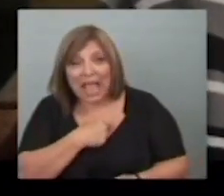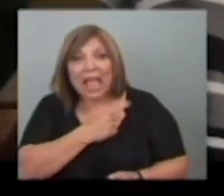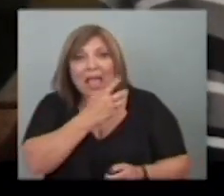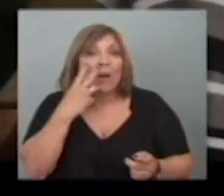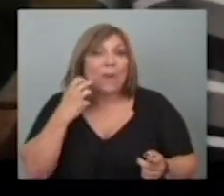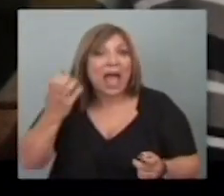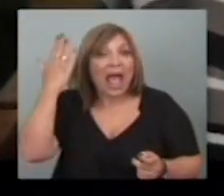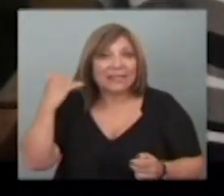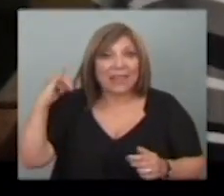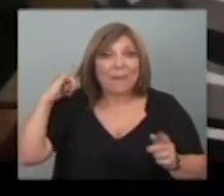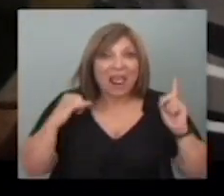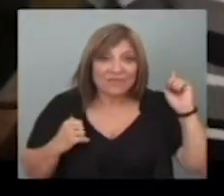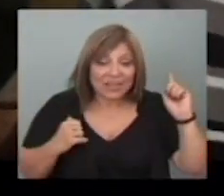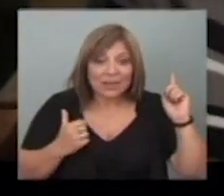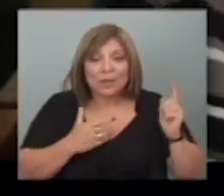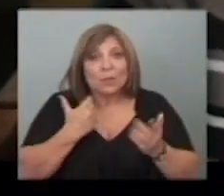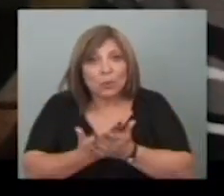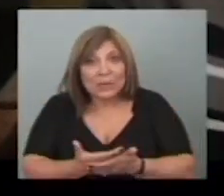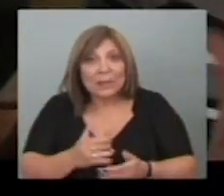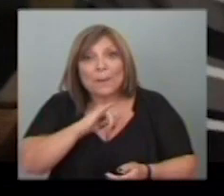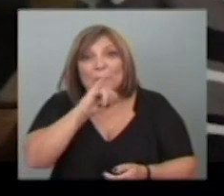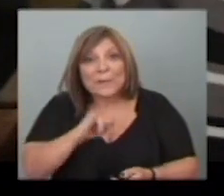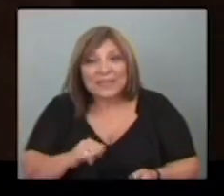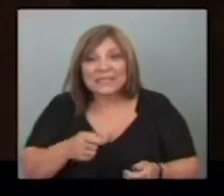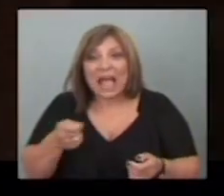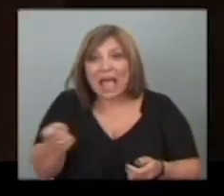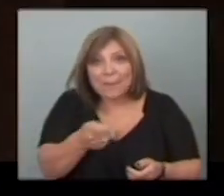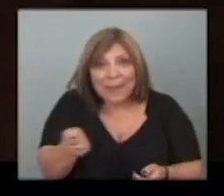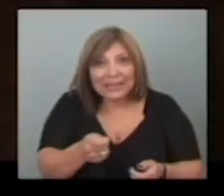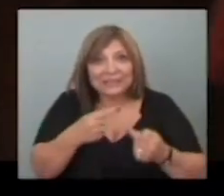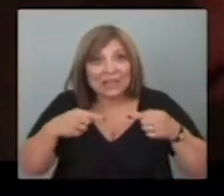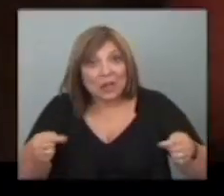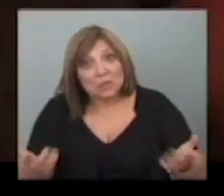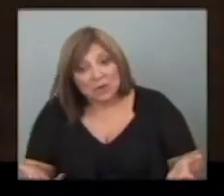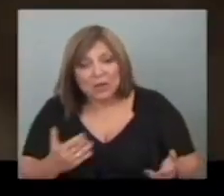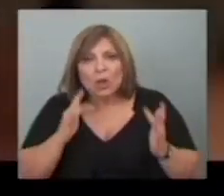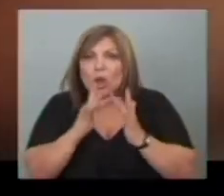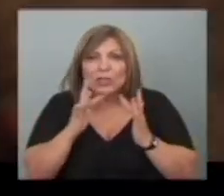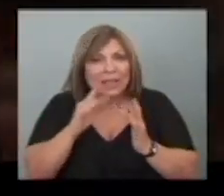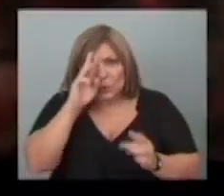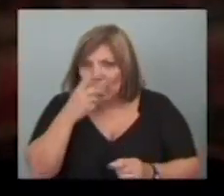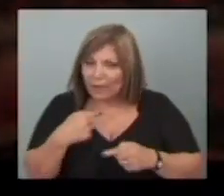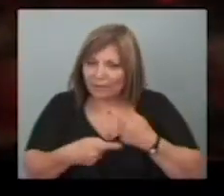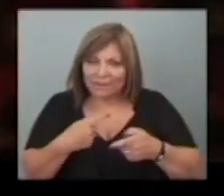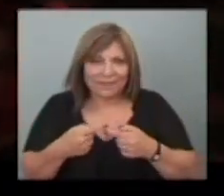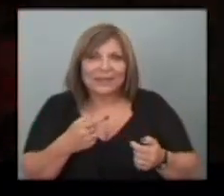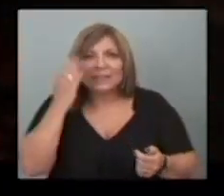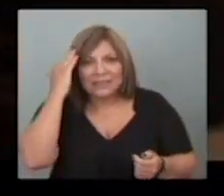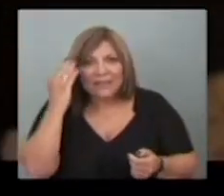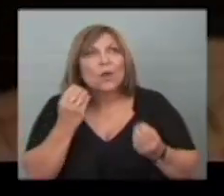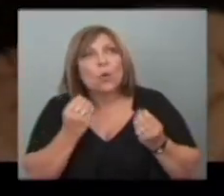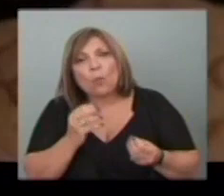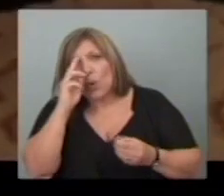un bar en Malvin, y nos propuso hacer pizza a la parrilla, todo eso. Enrique nunca perdió el contacto con Uruguay y sabía de la marcha